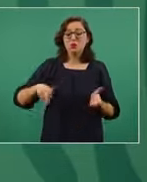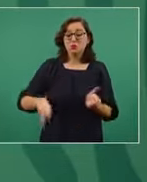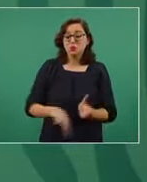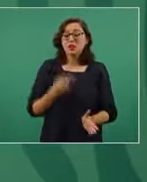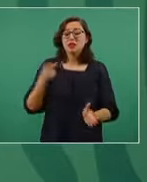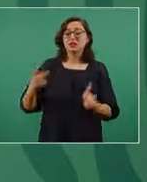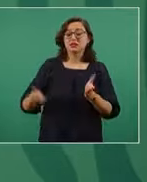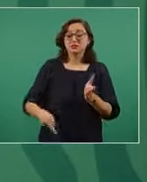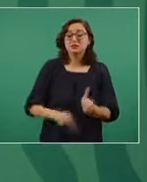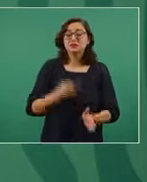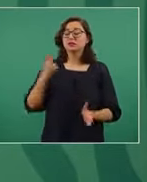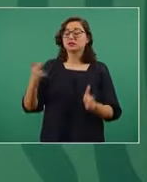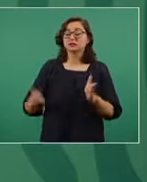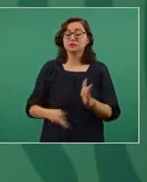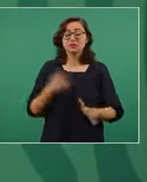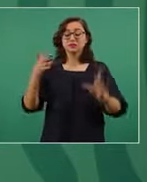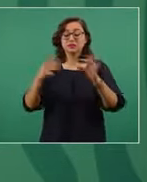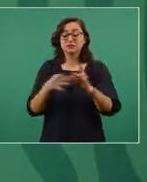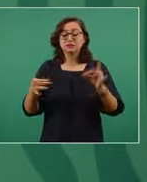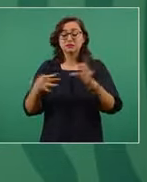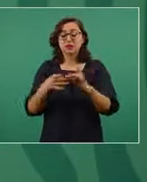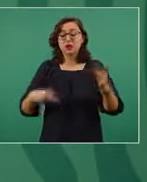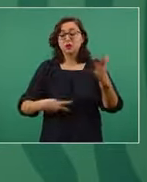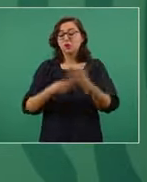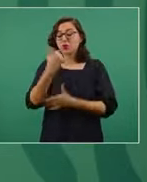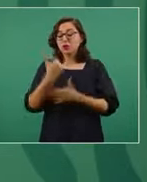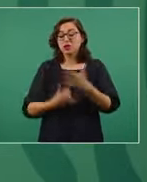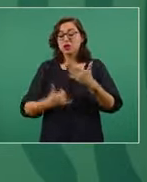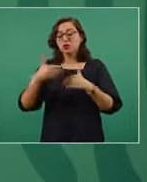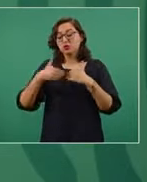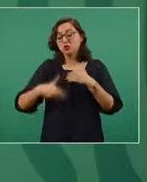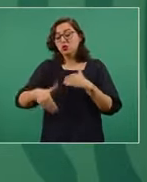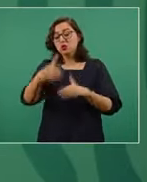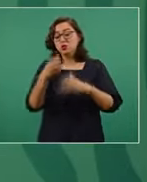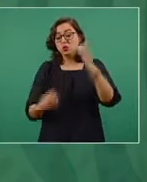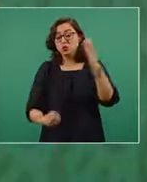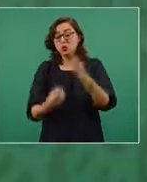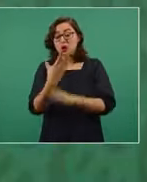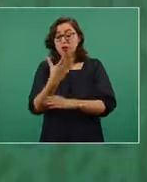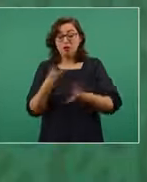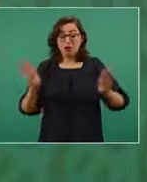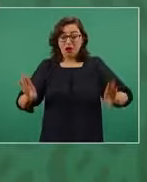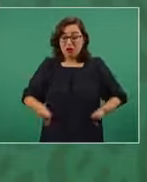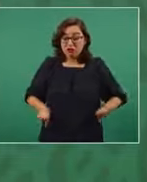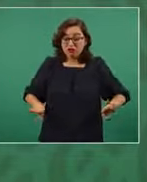no se puede poner vino nuevo en botellas viejas. Y